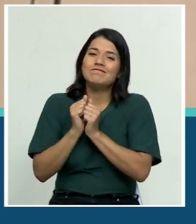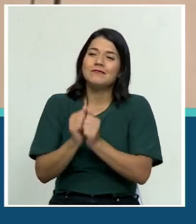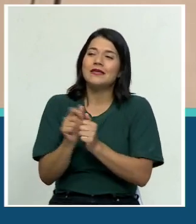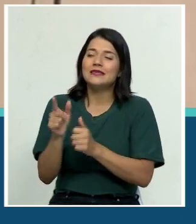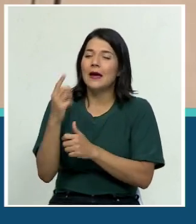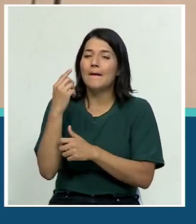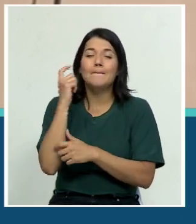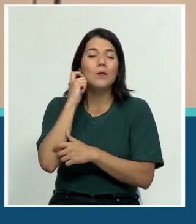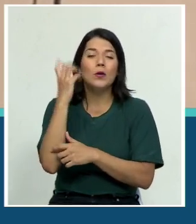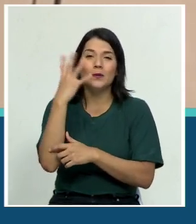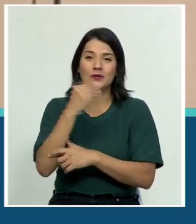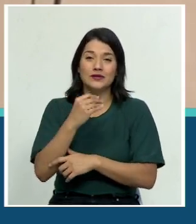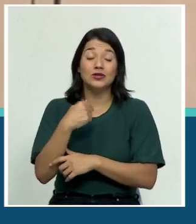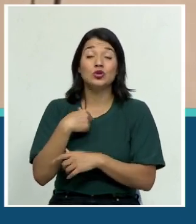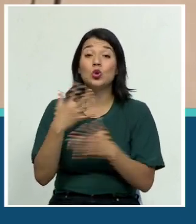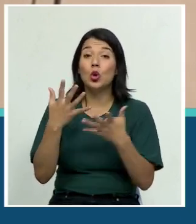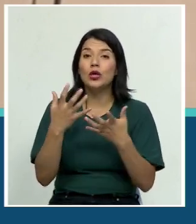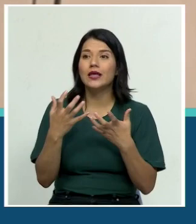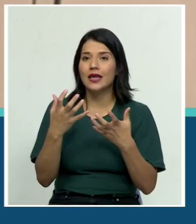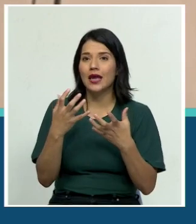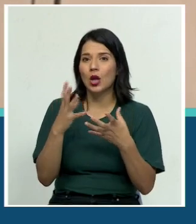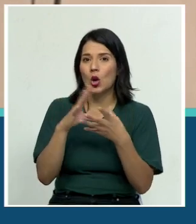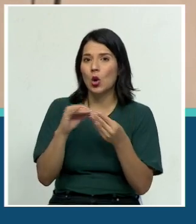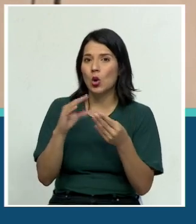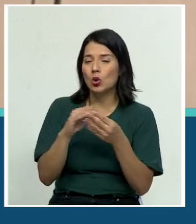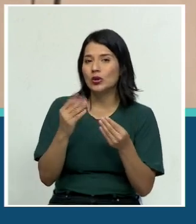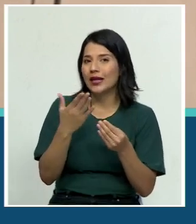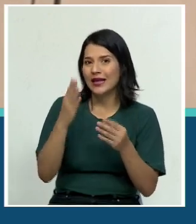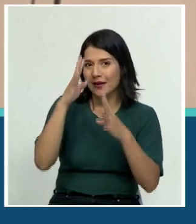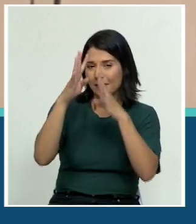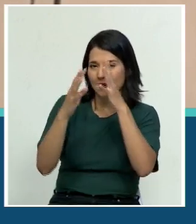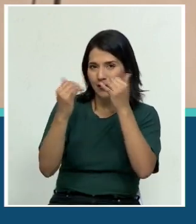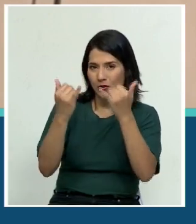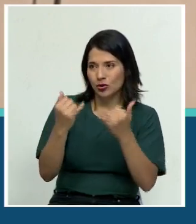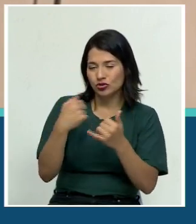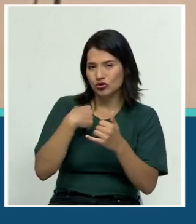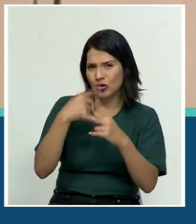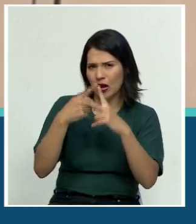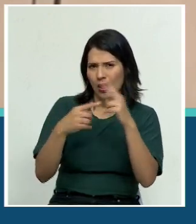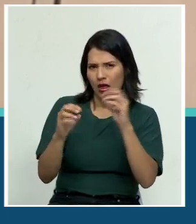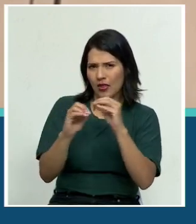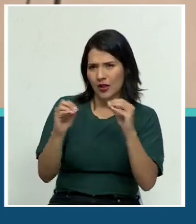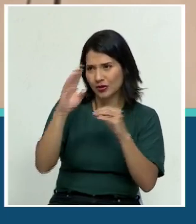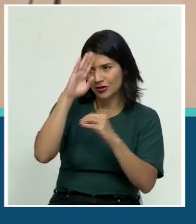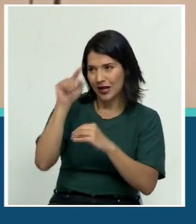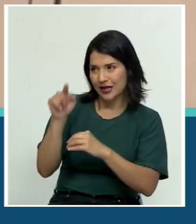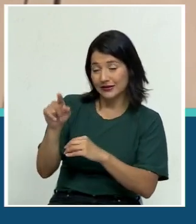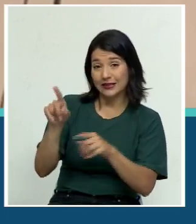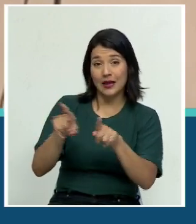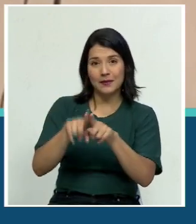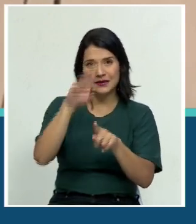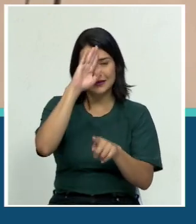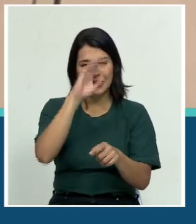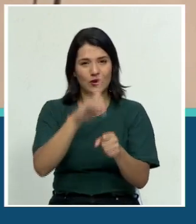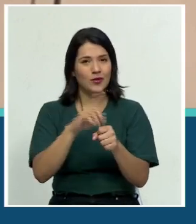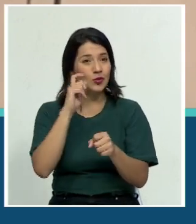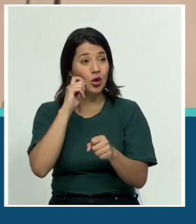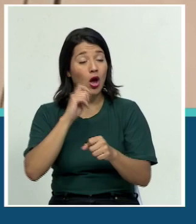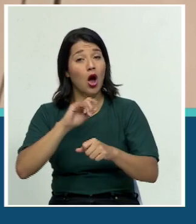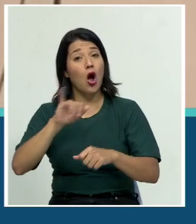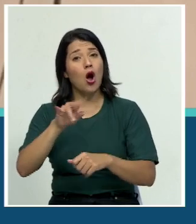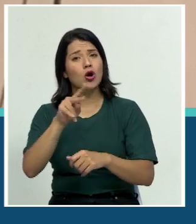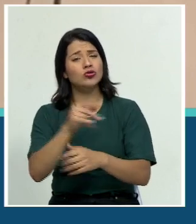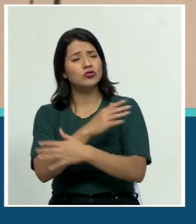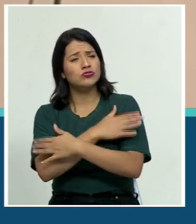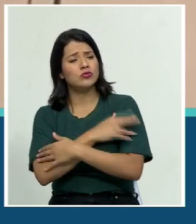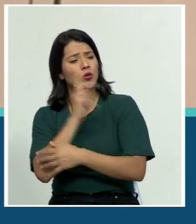voy a decir ahora lo que estamos improvisando. Claro que a mí no se me escapa nada. Yo saludo a este carajo y también a la diputada. A usted que está con los brazos cruzados, que se ve muy